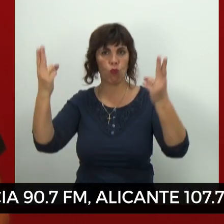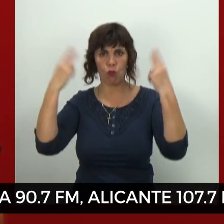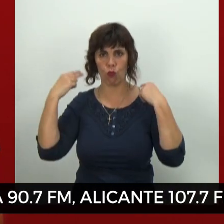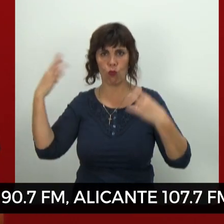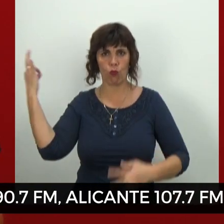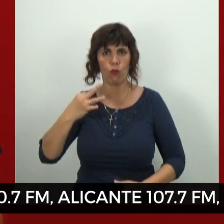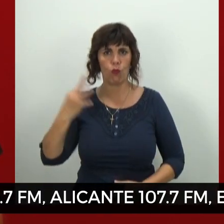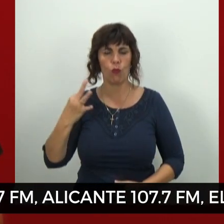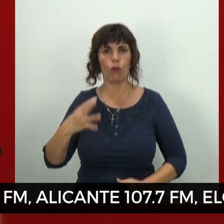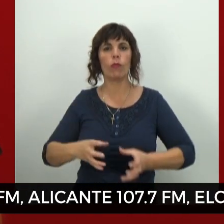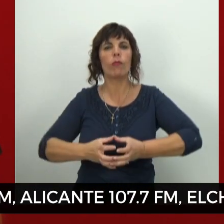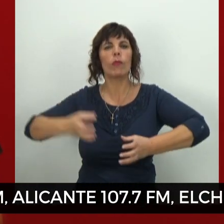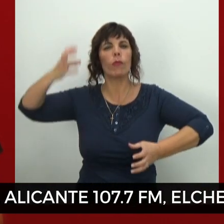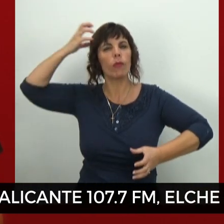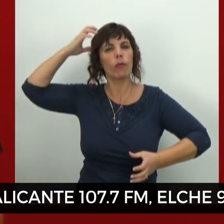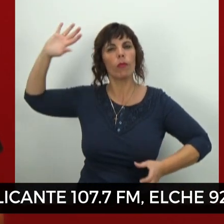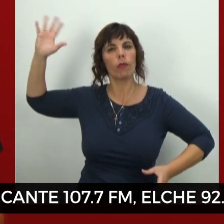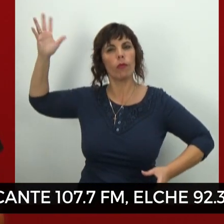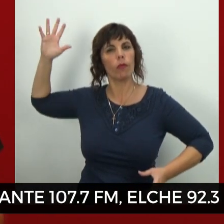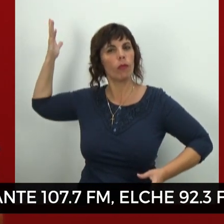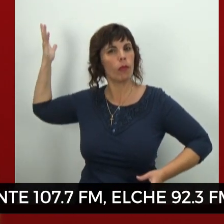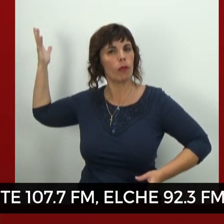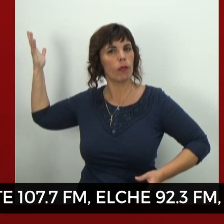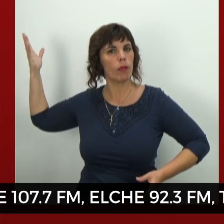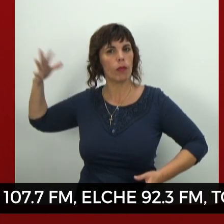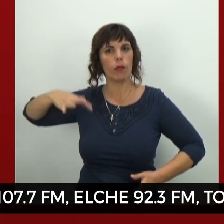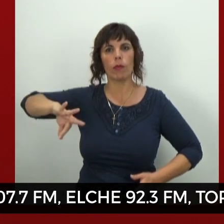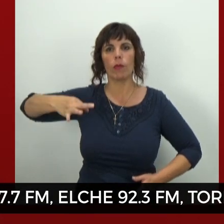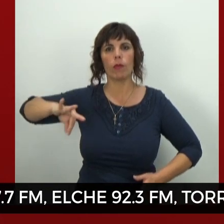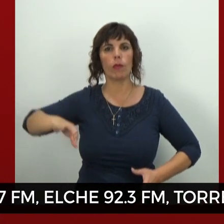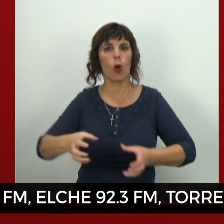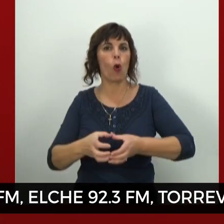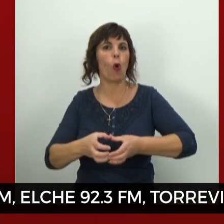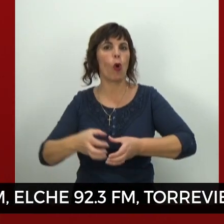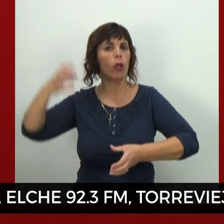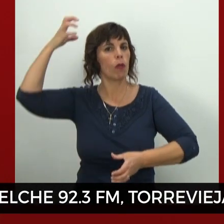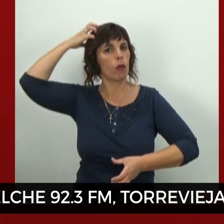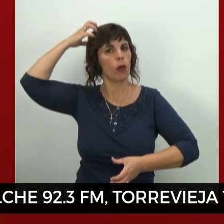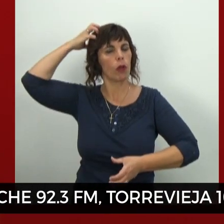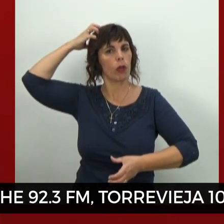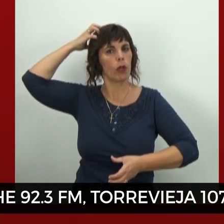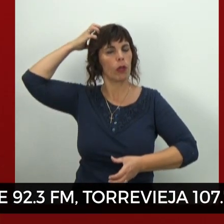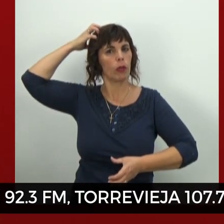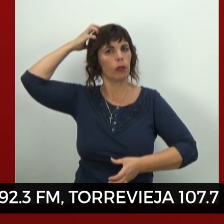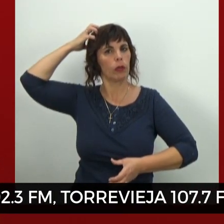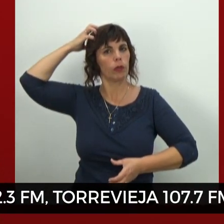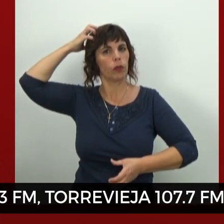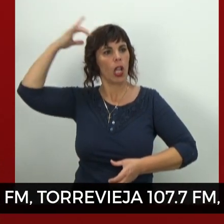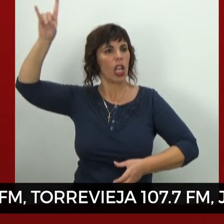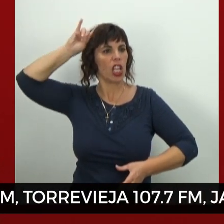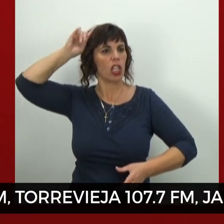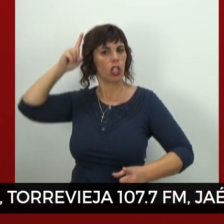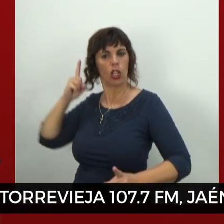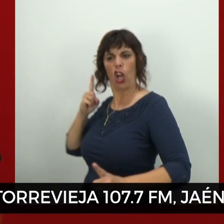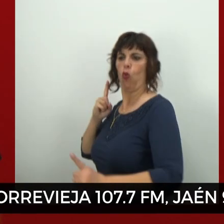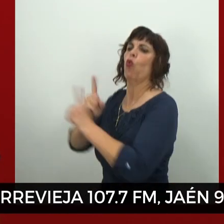El reino de los cielos es el único reino que se pudo enfrentar a Satanás y a